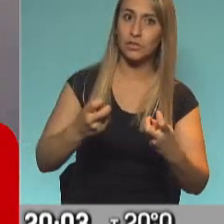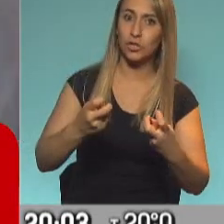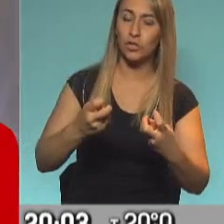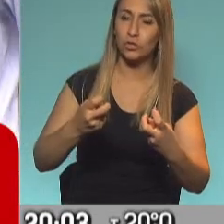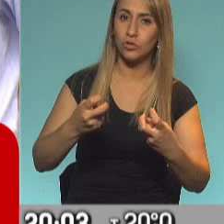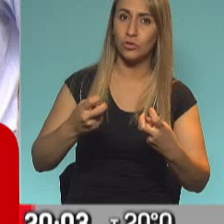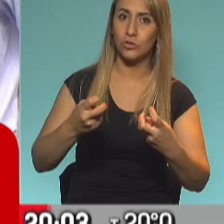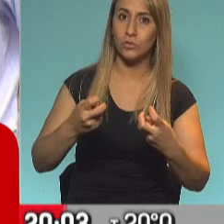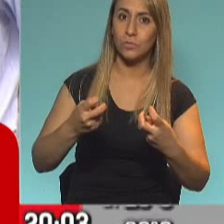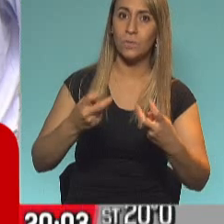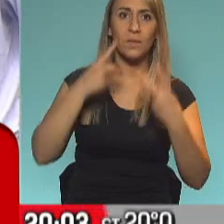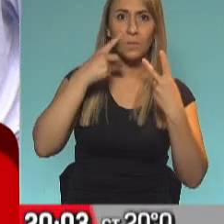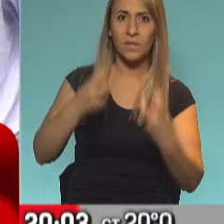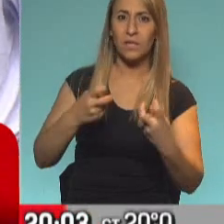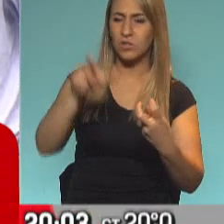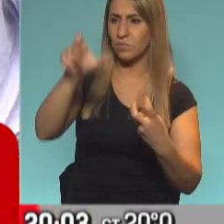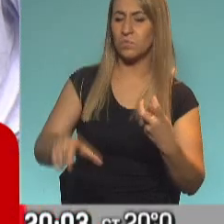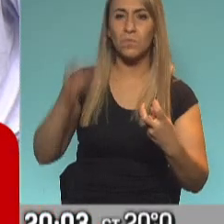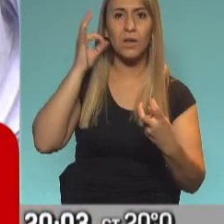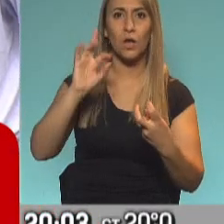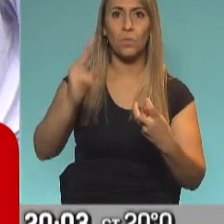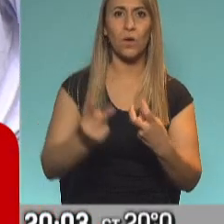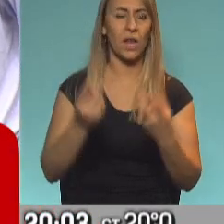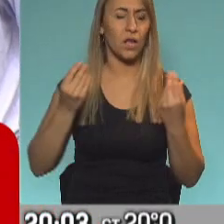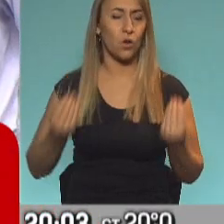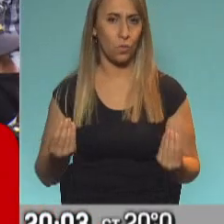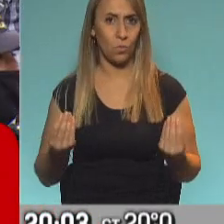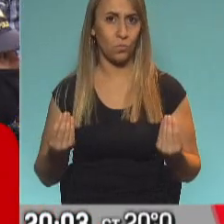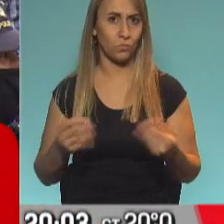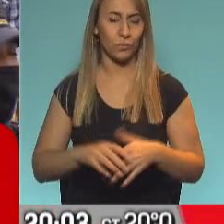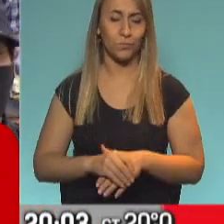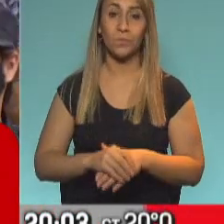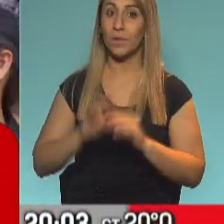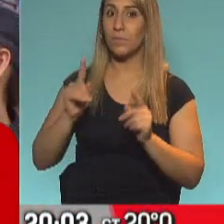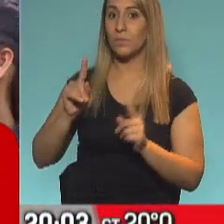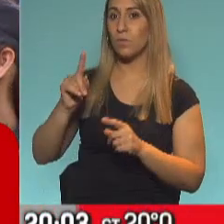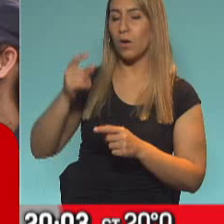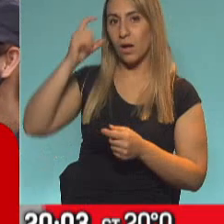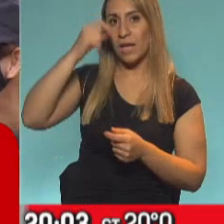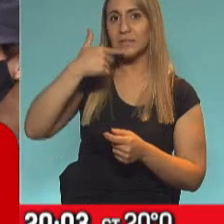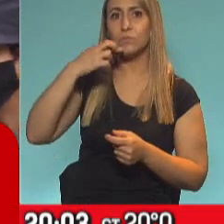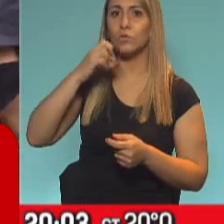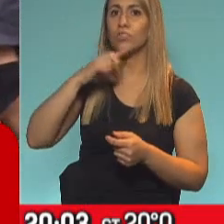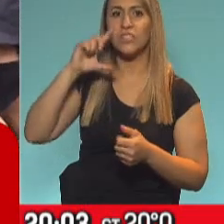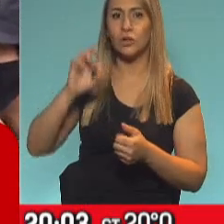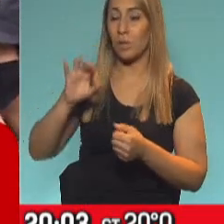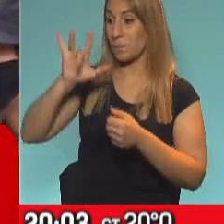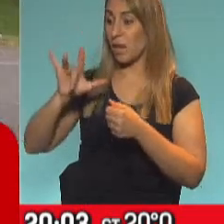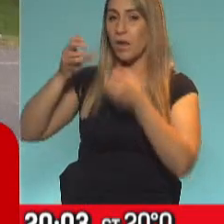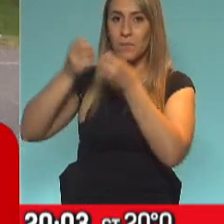a partir de la muerte de Maradona, y todo lo que él fue manifestando desde el miércoles fue sucediendo día a día hasta